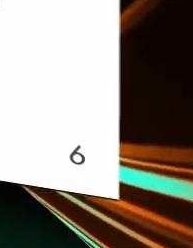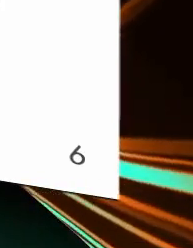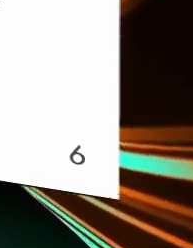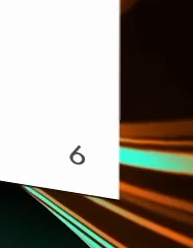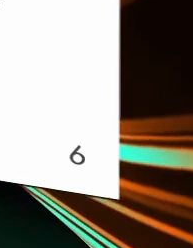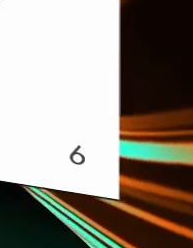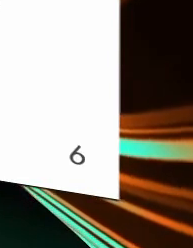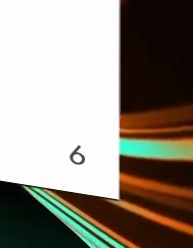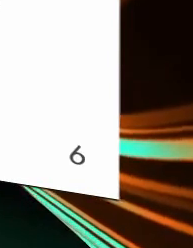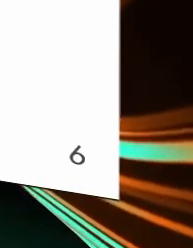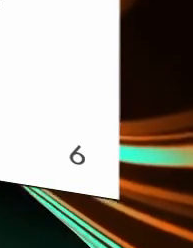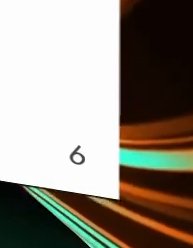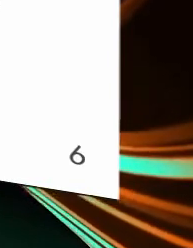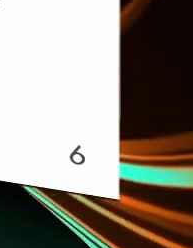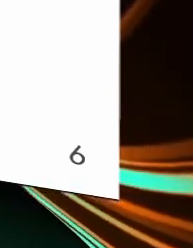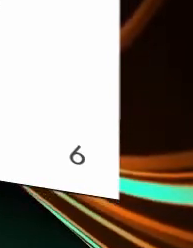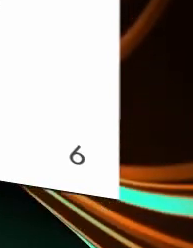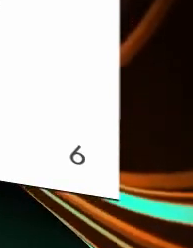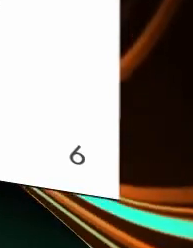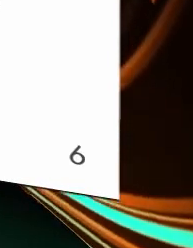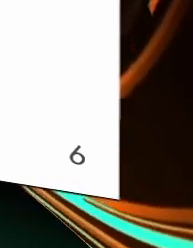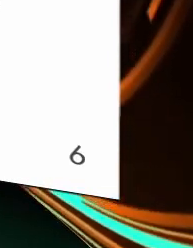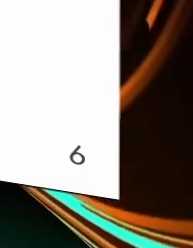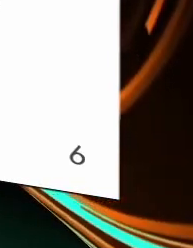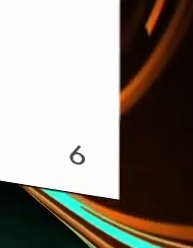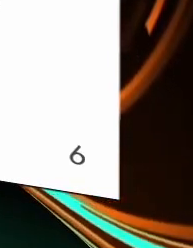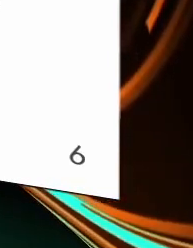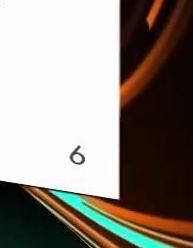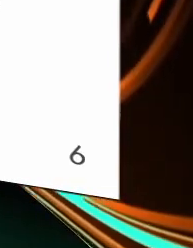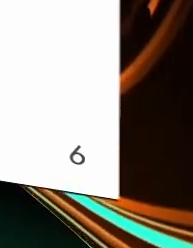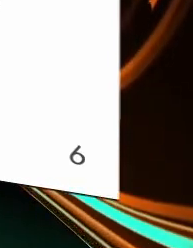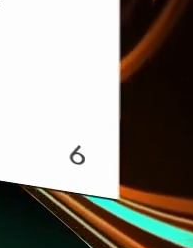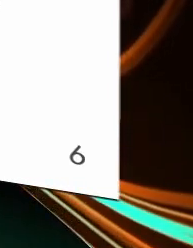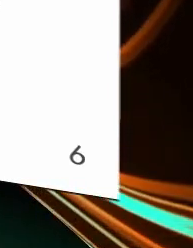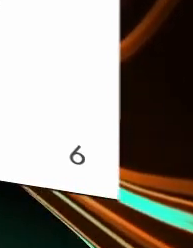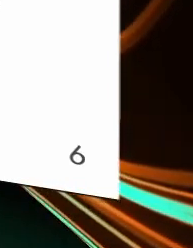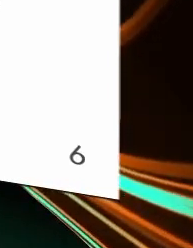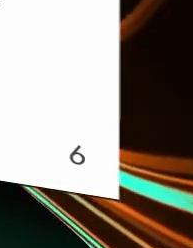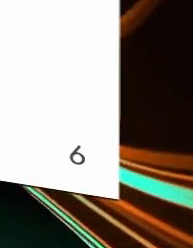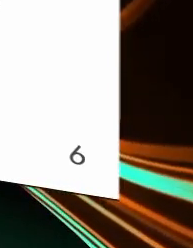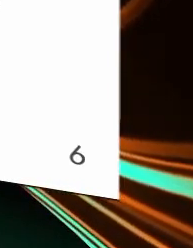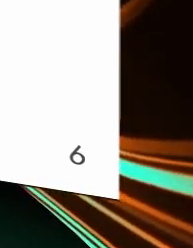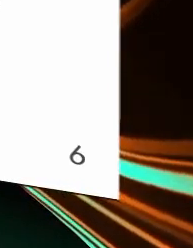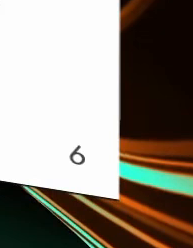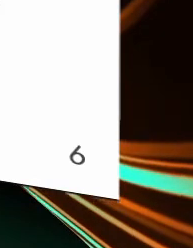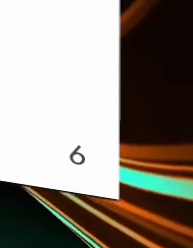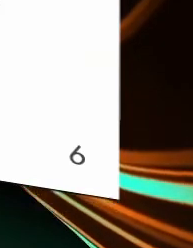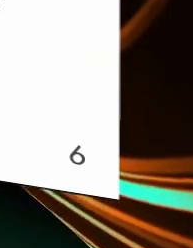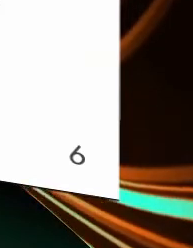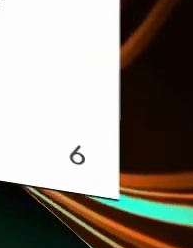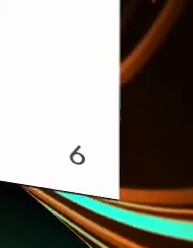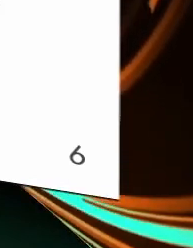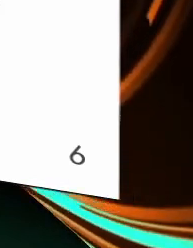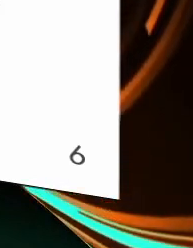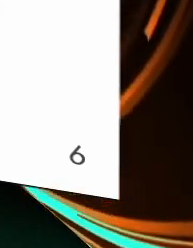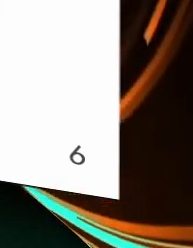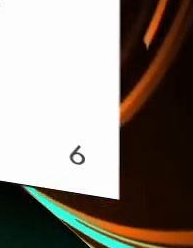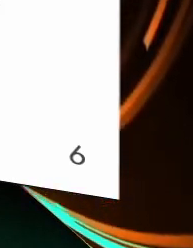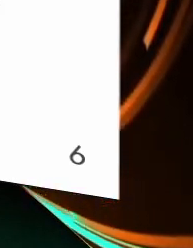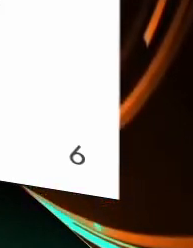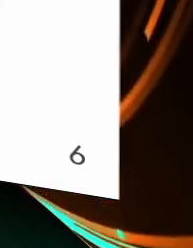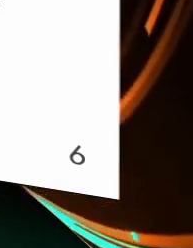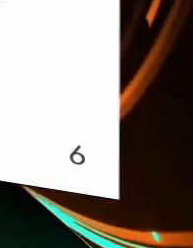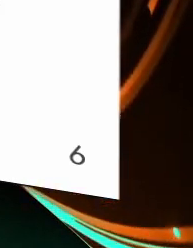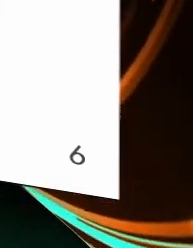como equipamiento, materiales y los suministros, que son los más típicos en una planta desaladora. De nuevo, va a ser muy,